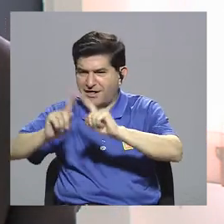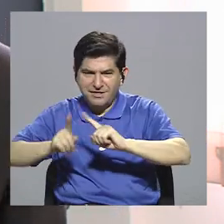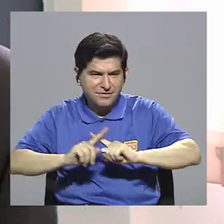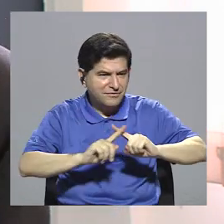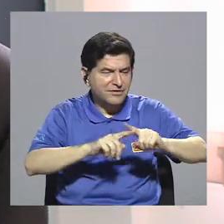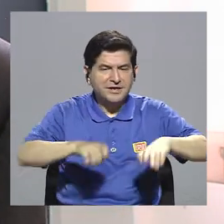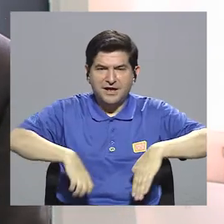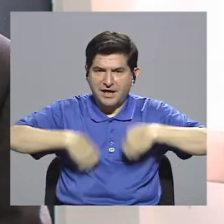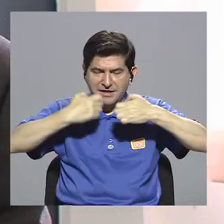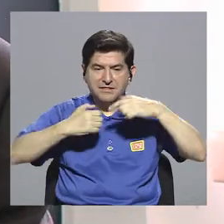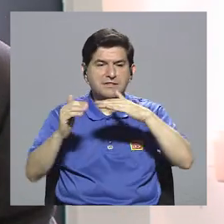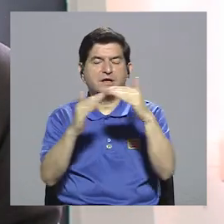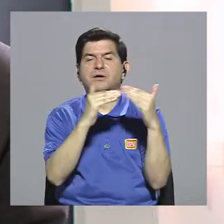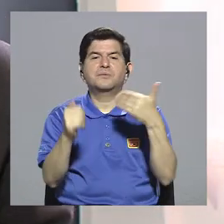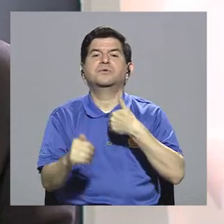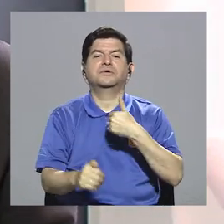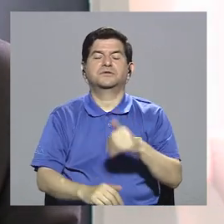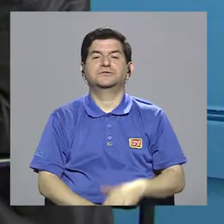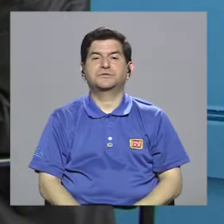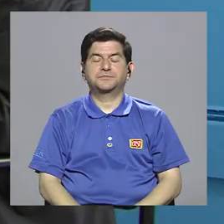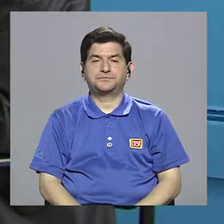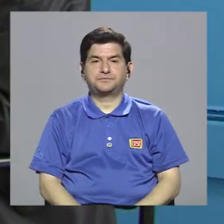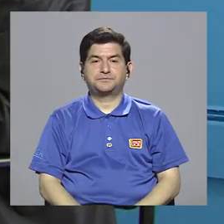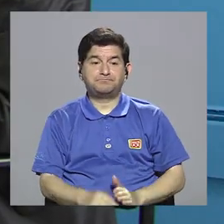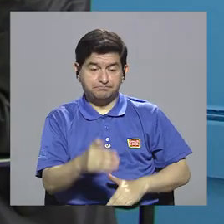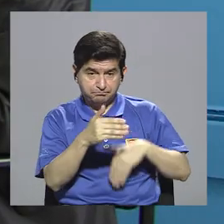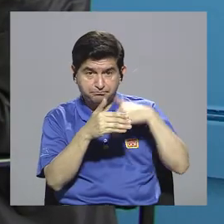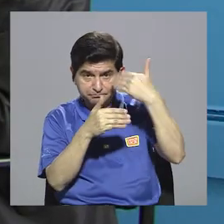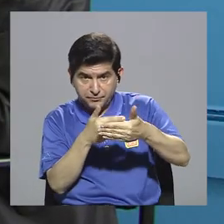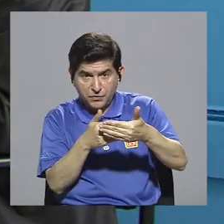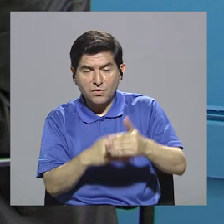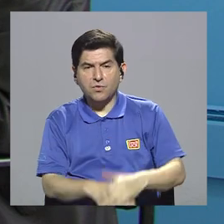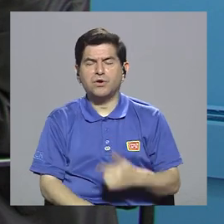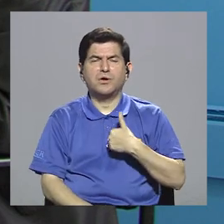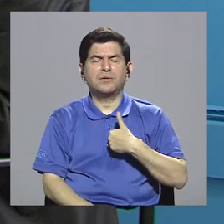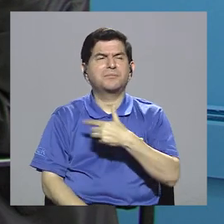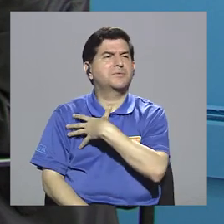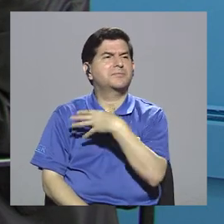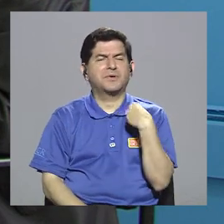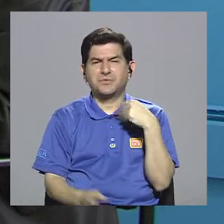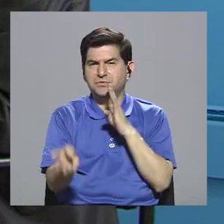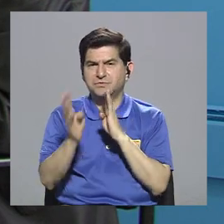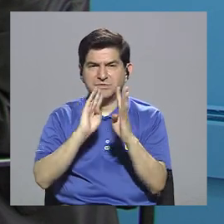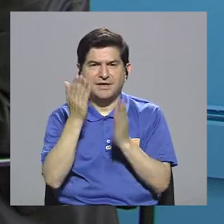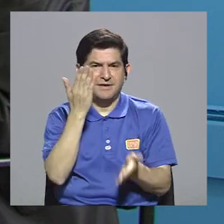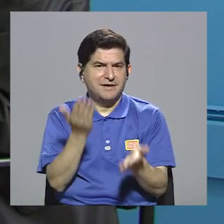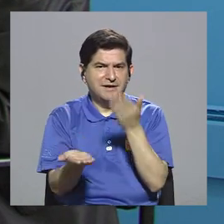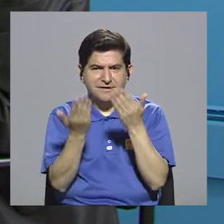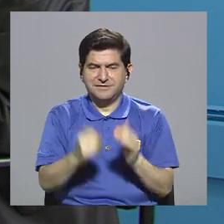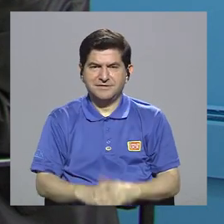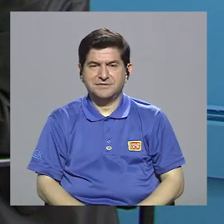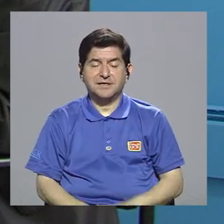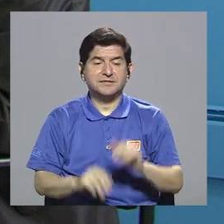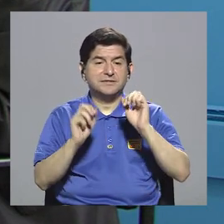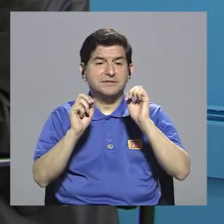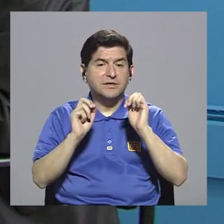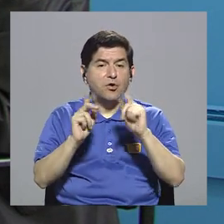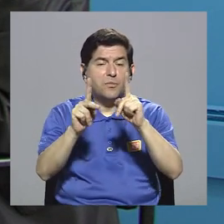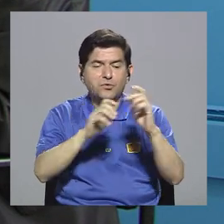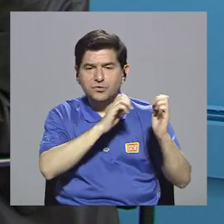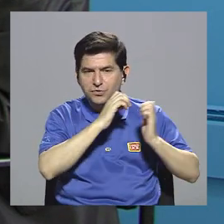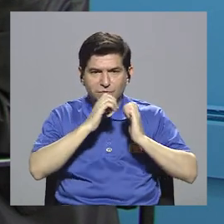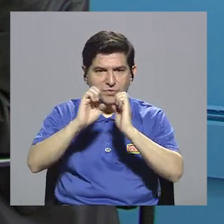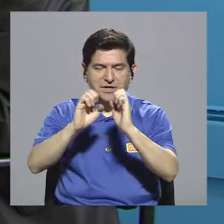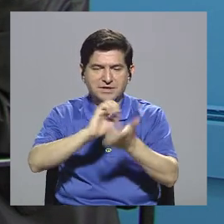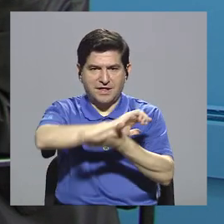diferencias que hay en esa población aunque ahorita van a más adelante me gustaría conversar un poquito más digamos tal vez de esas posibles